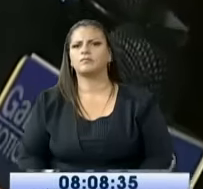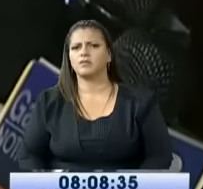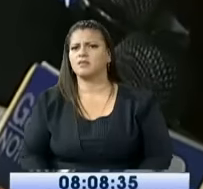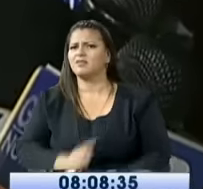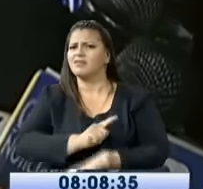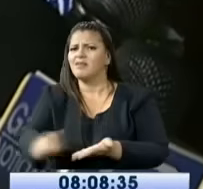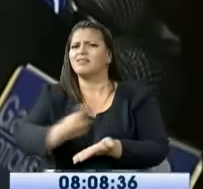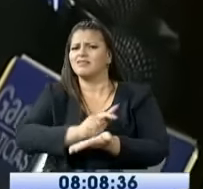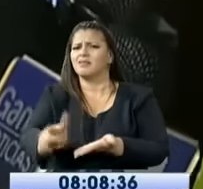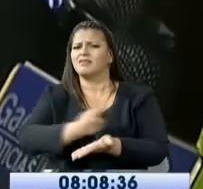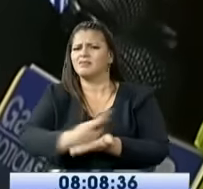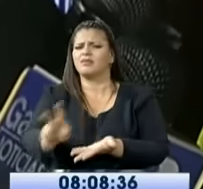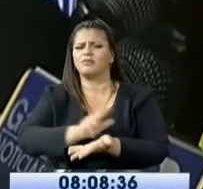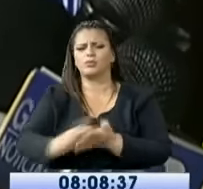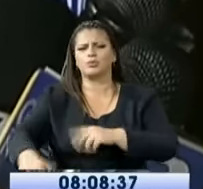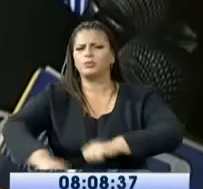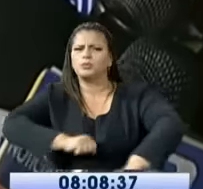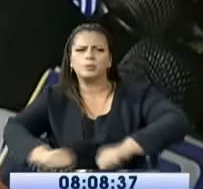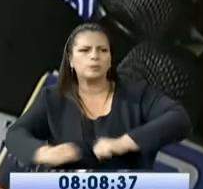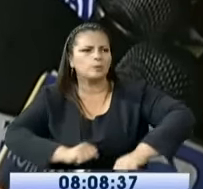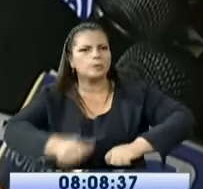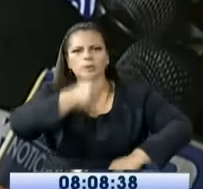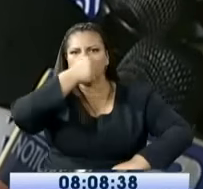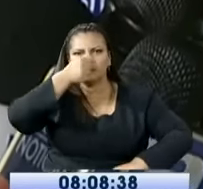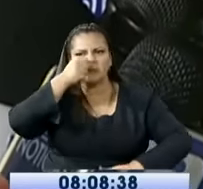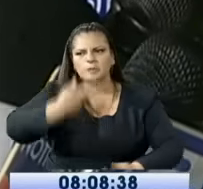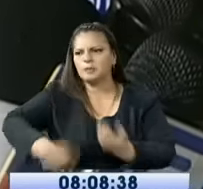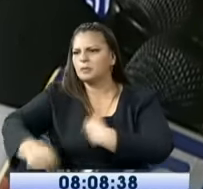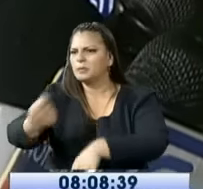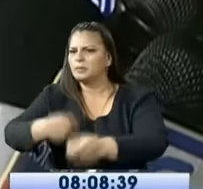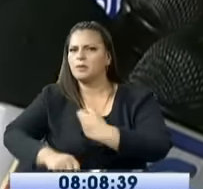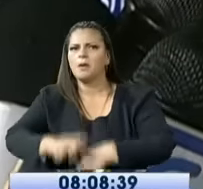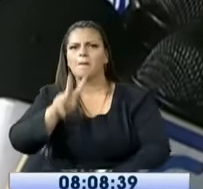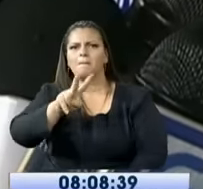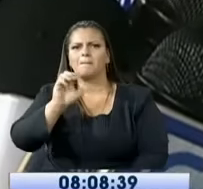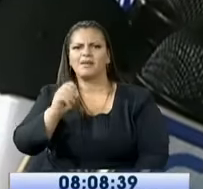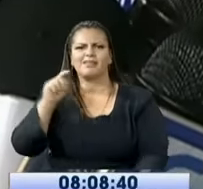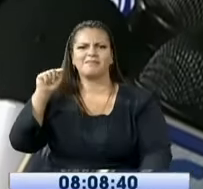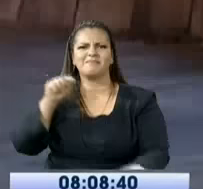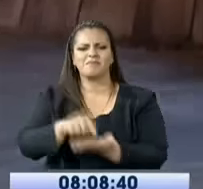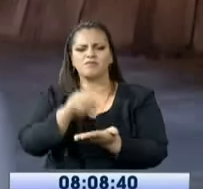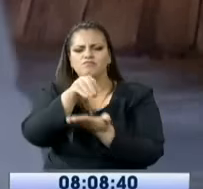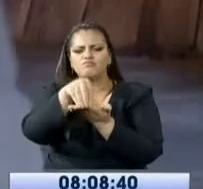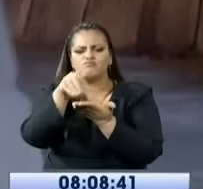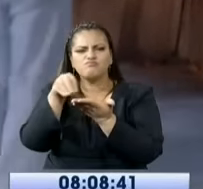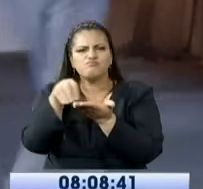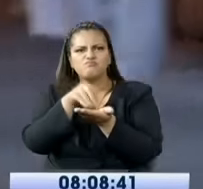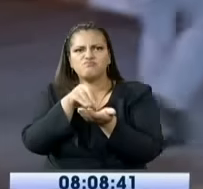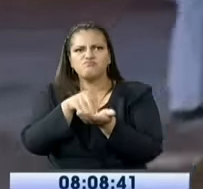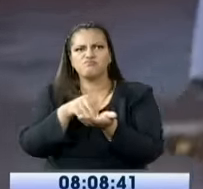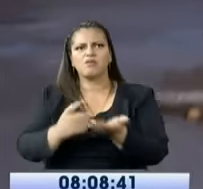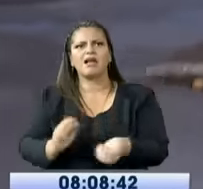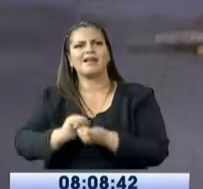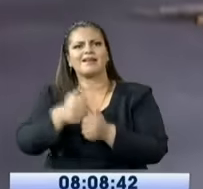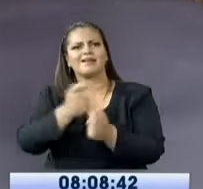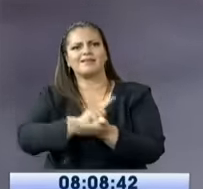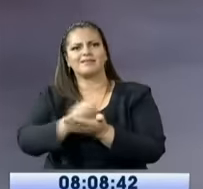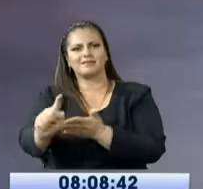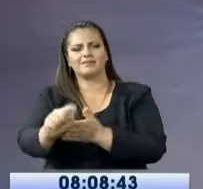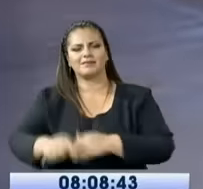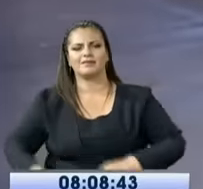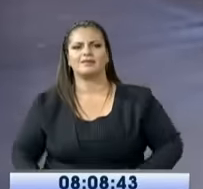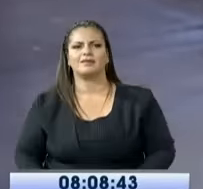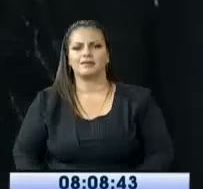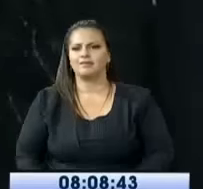semanalmente? Ellos manejaban aproximadamente una cantidad de 20.000 dosis a la semana. El operativo se desarrolló en horas